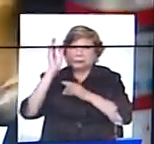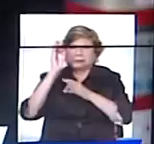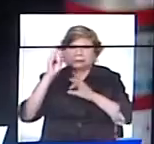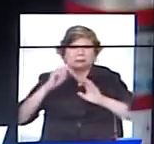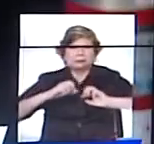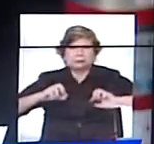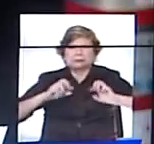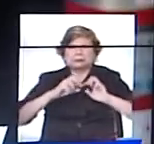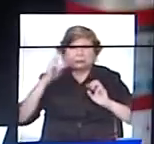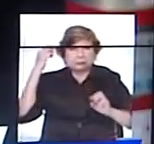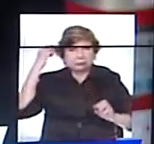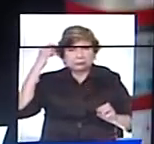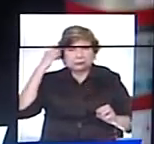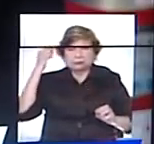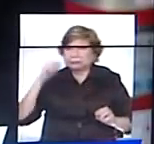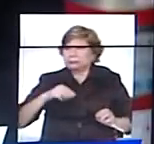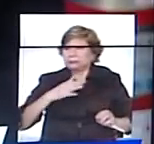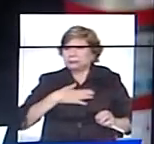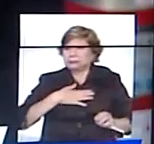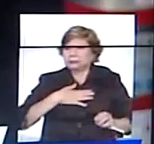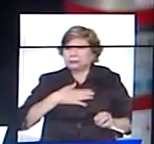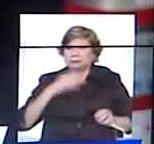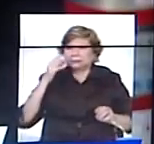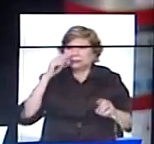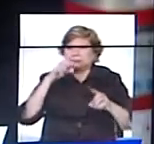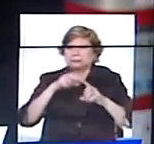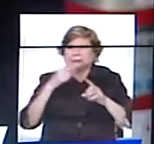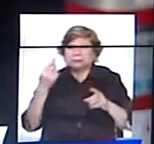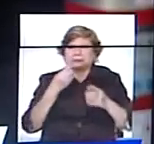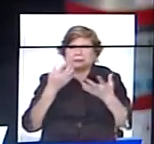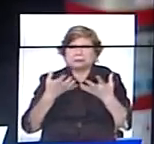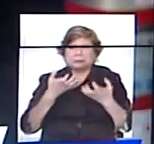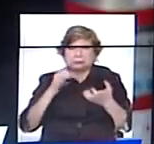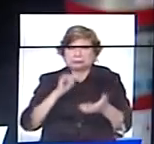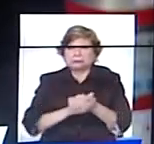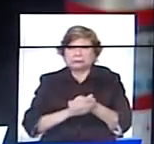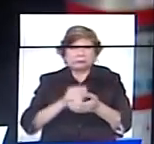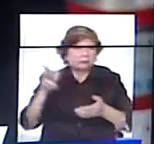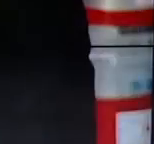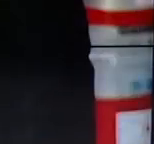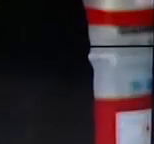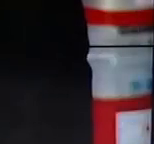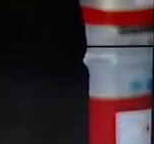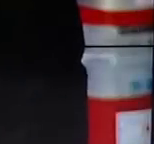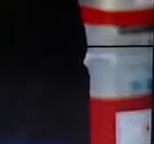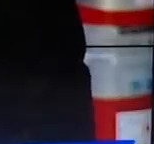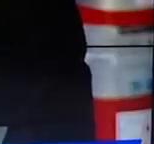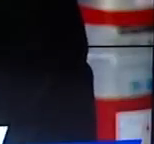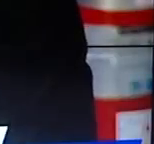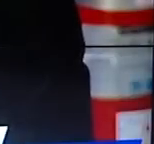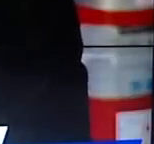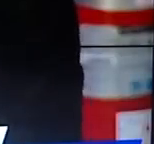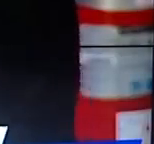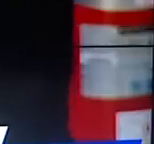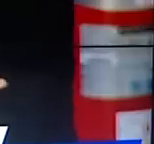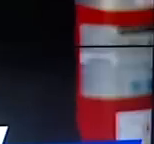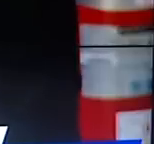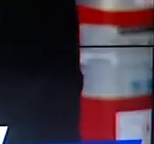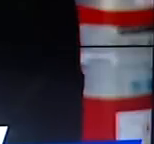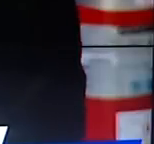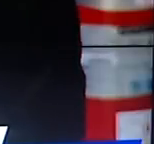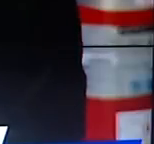través de quién se habrían hecho? Se habrían hecho a través de Betsy Matos, asesora de la congresista, y de Leonardo